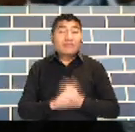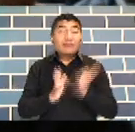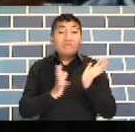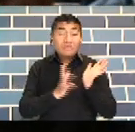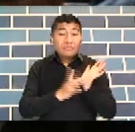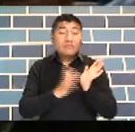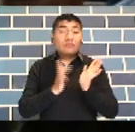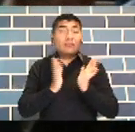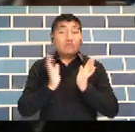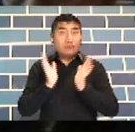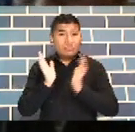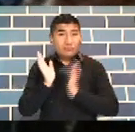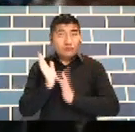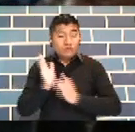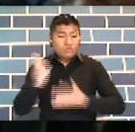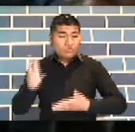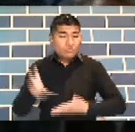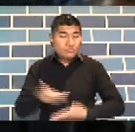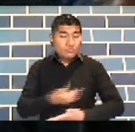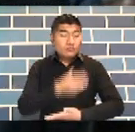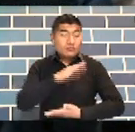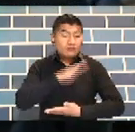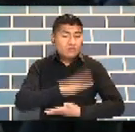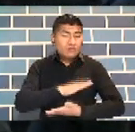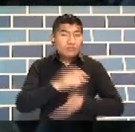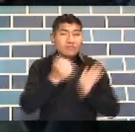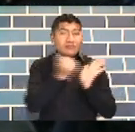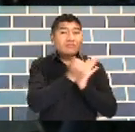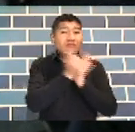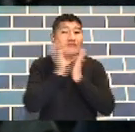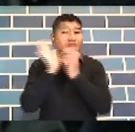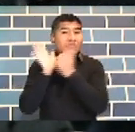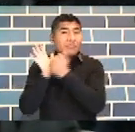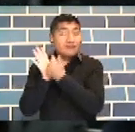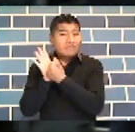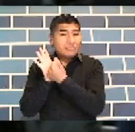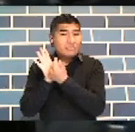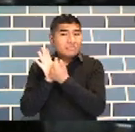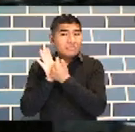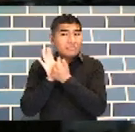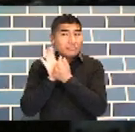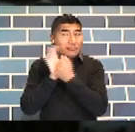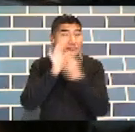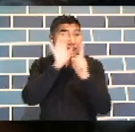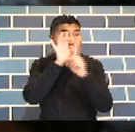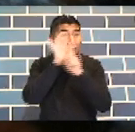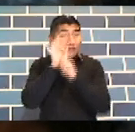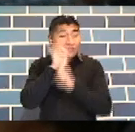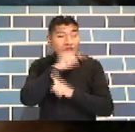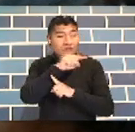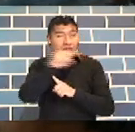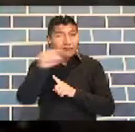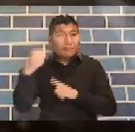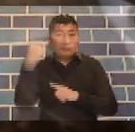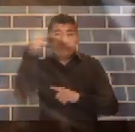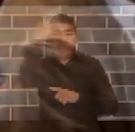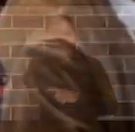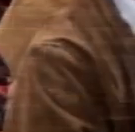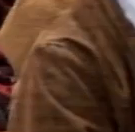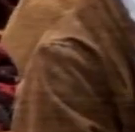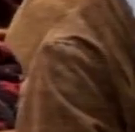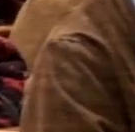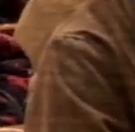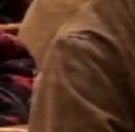Jesús, Cordero sacrificado, se deja encontrar por estos rostros para que lo